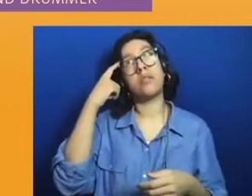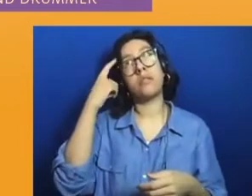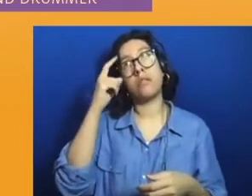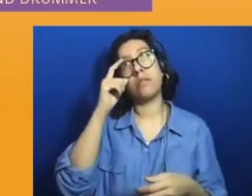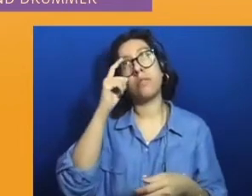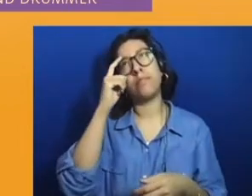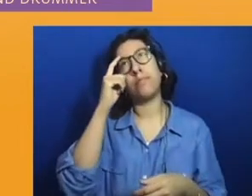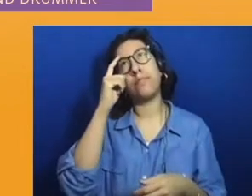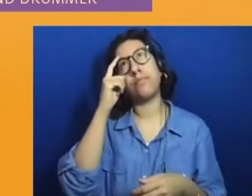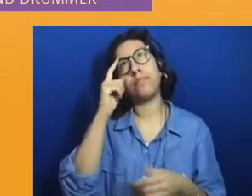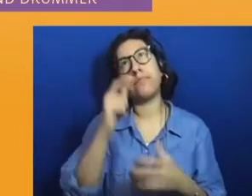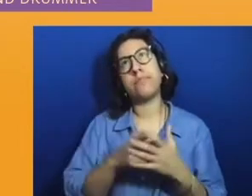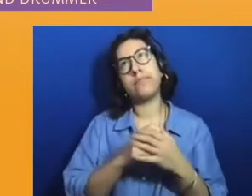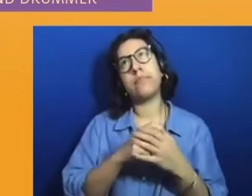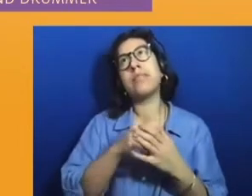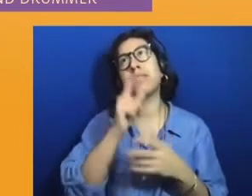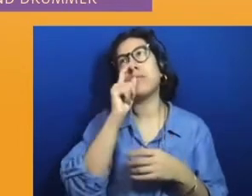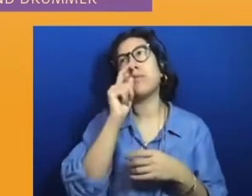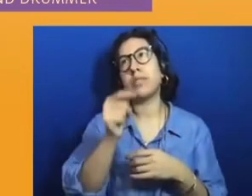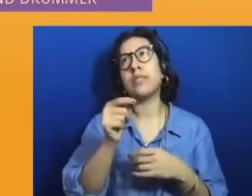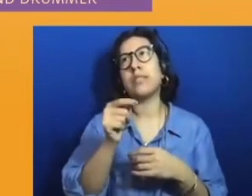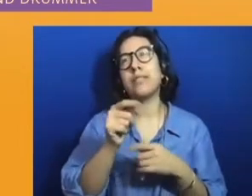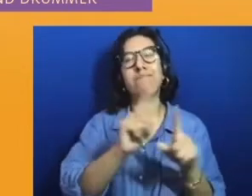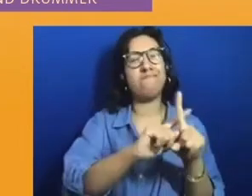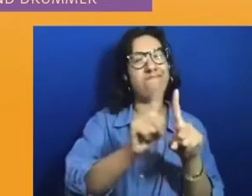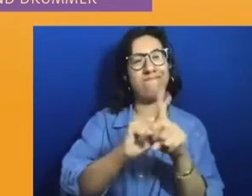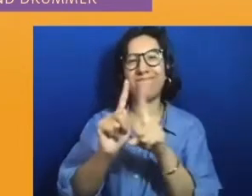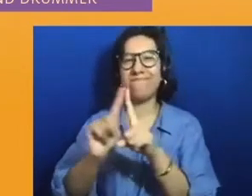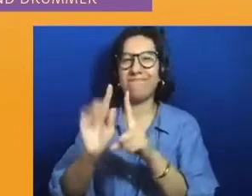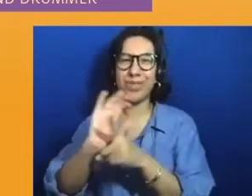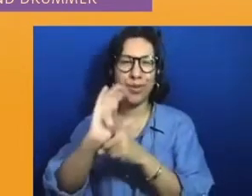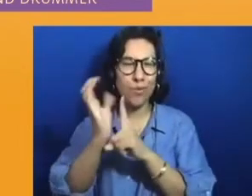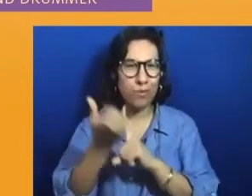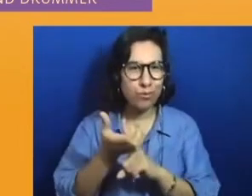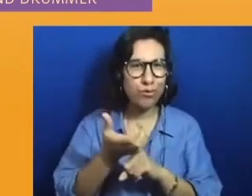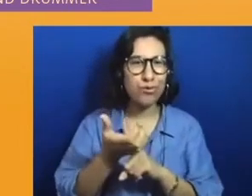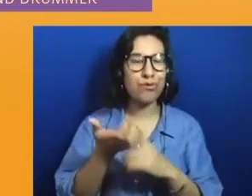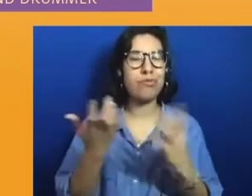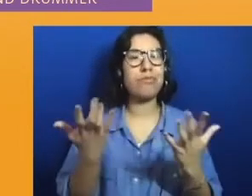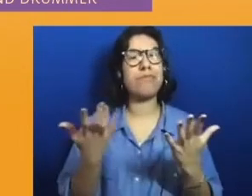tan importante ver la diferencia de cultura.